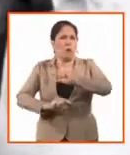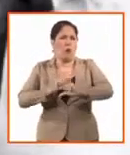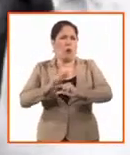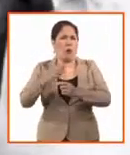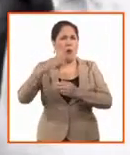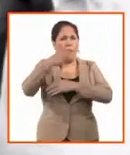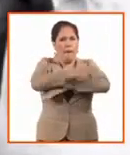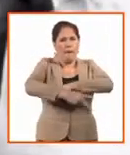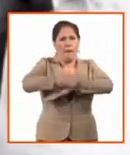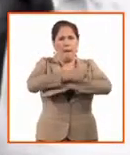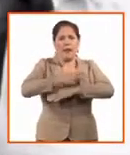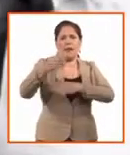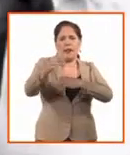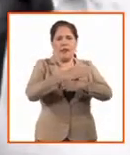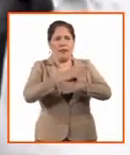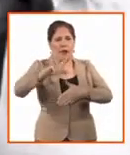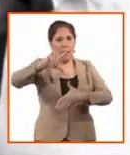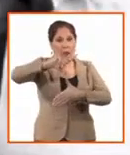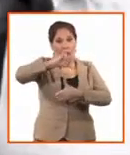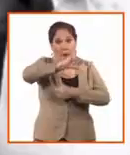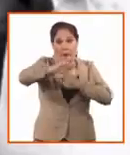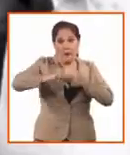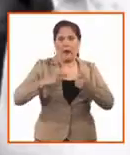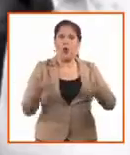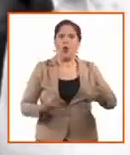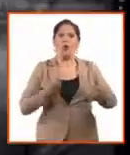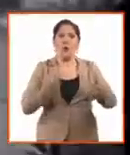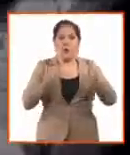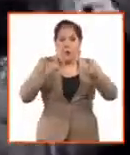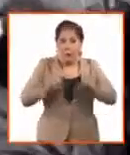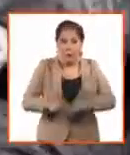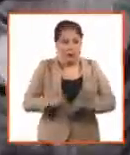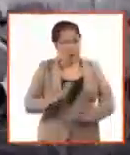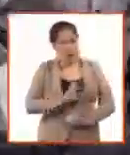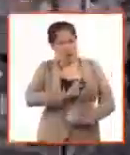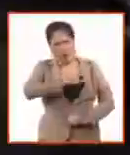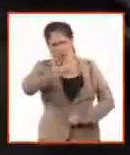Latinoamérica, esa ola ya no parará más.